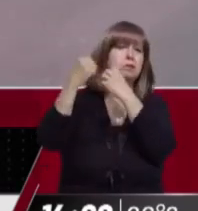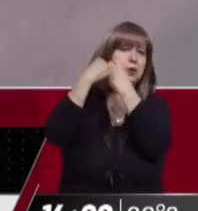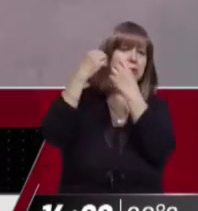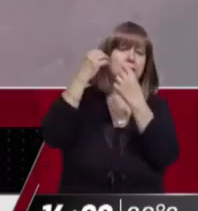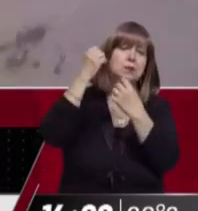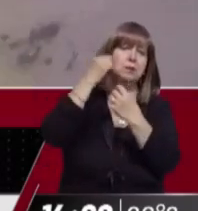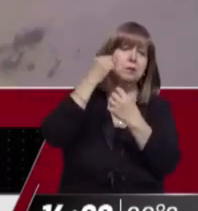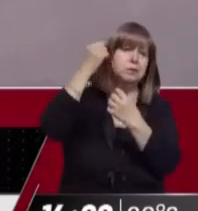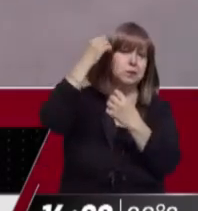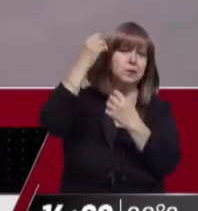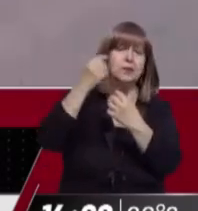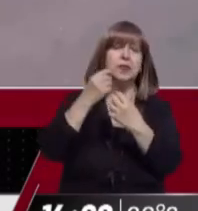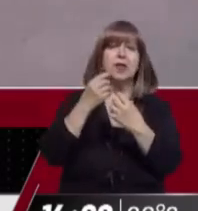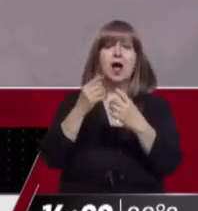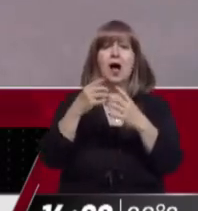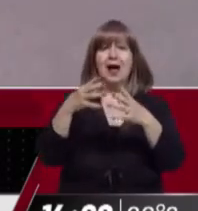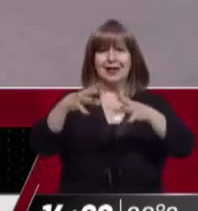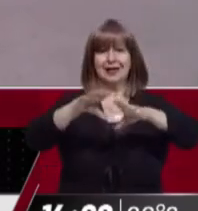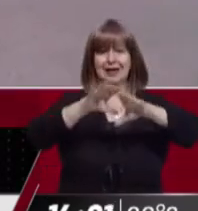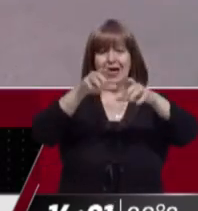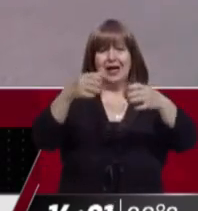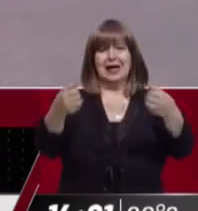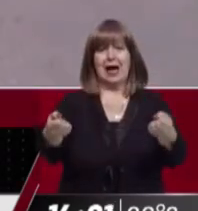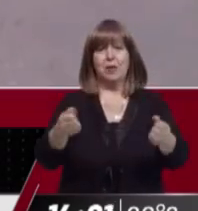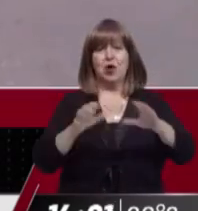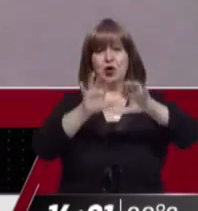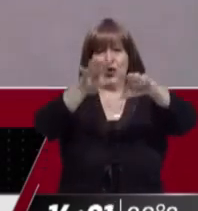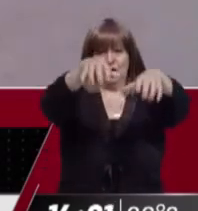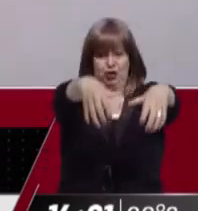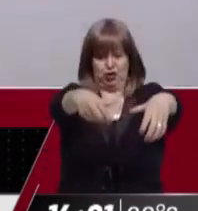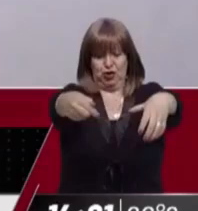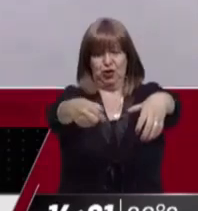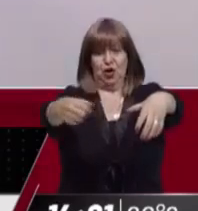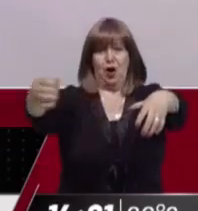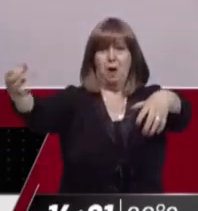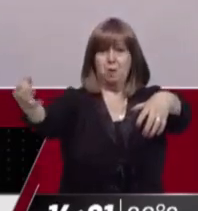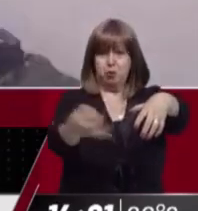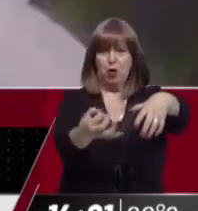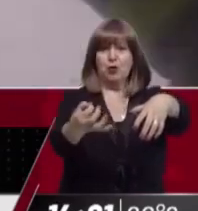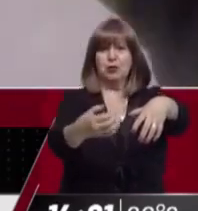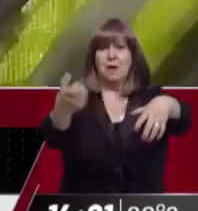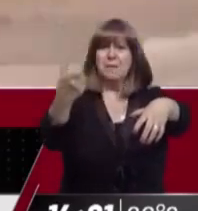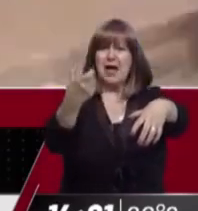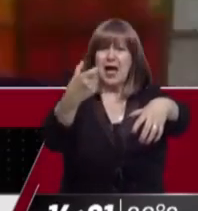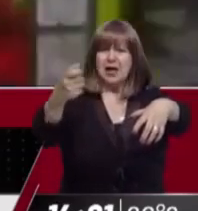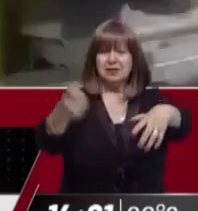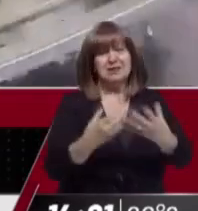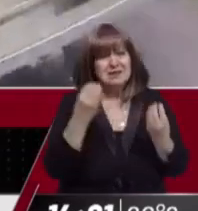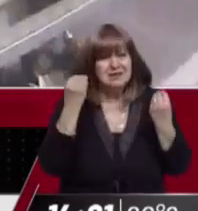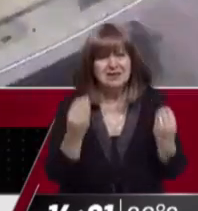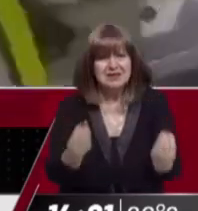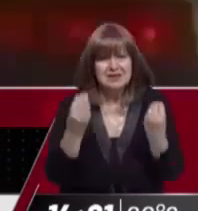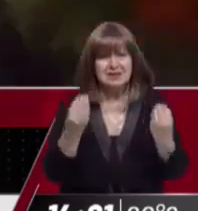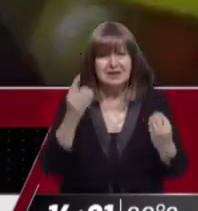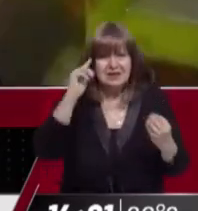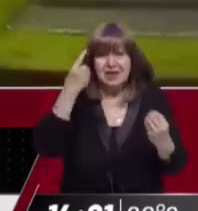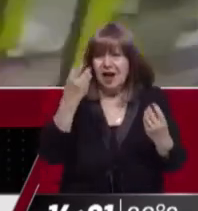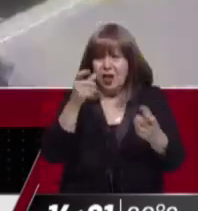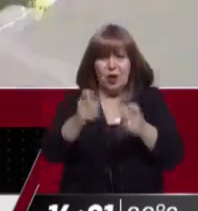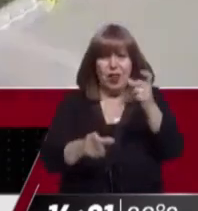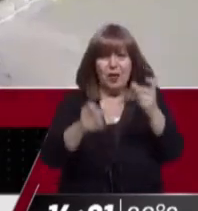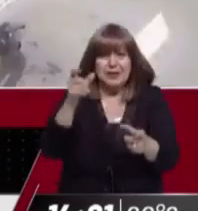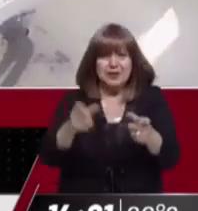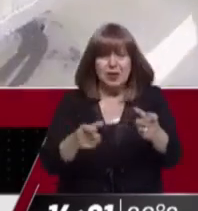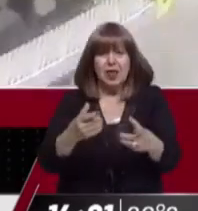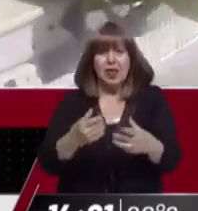corresponde, más allá en la trompa del camión, parte del parabrisas y demás. Ver, vengamos por acá y también mostremos que sí, una locura, Sergio, porque la verdad que los chicos,